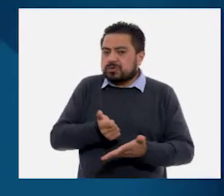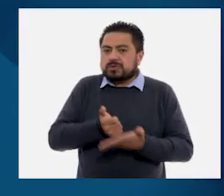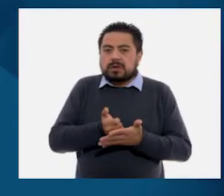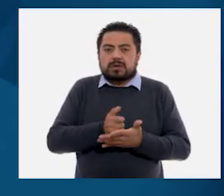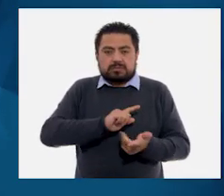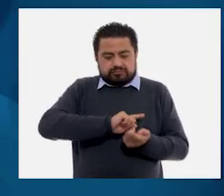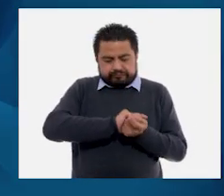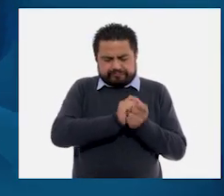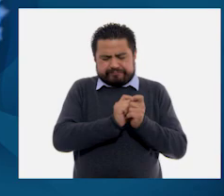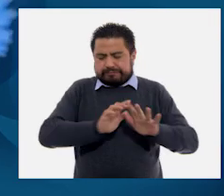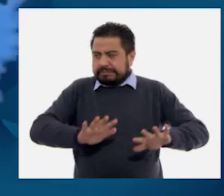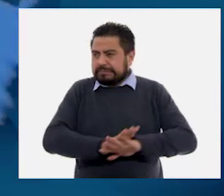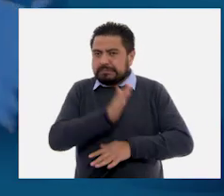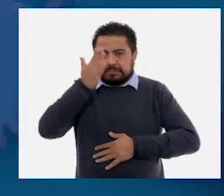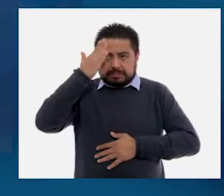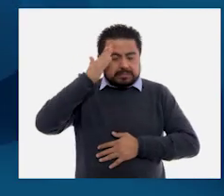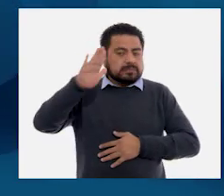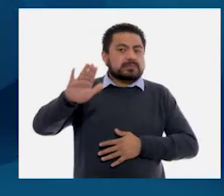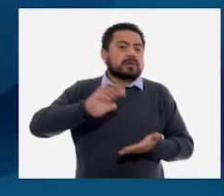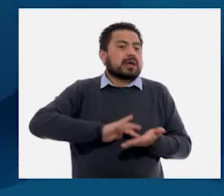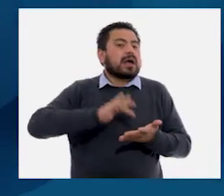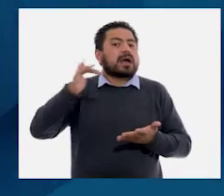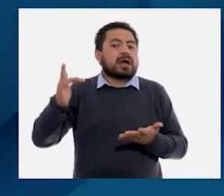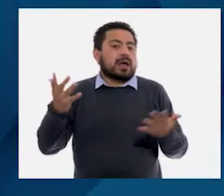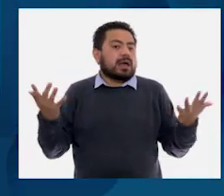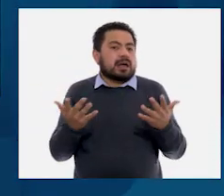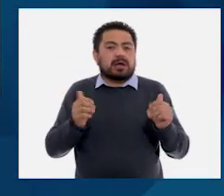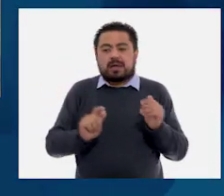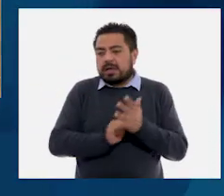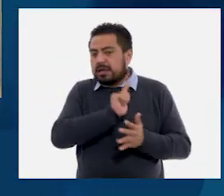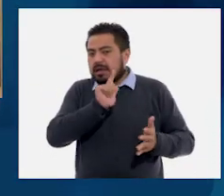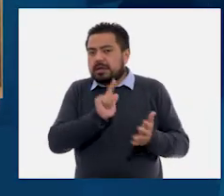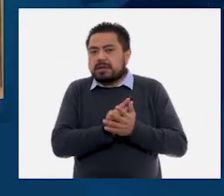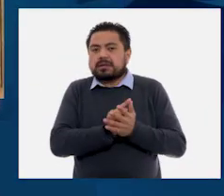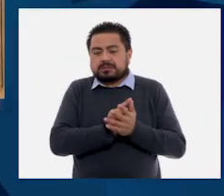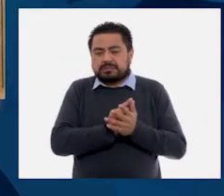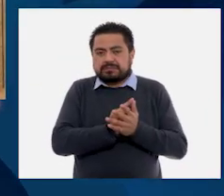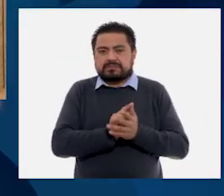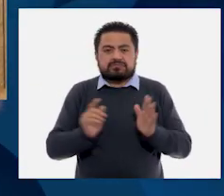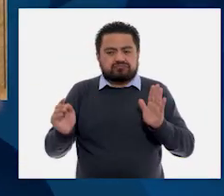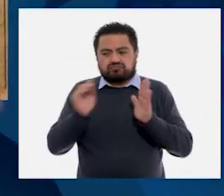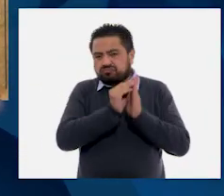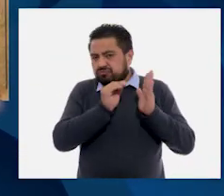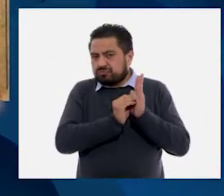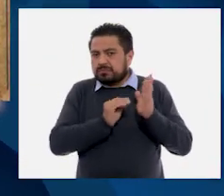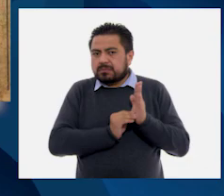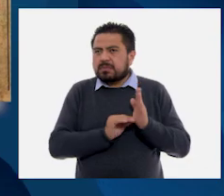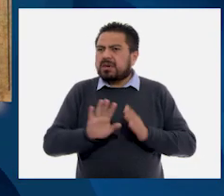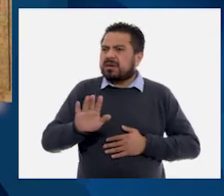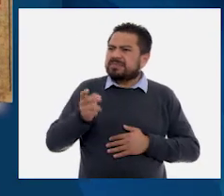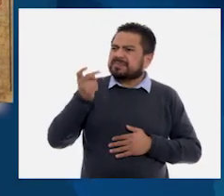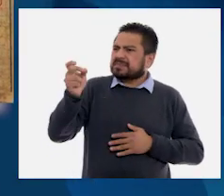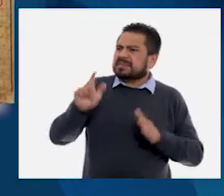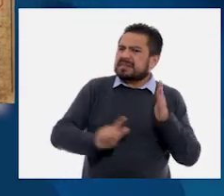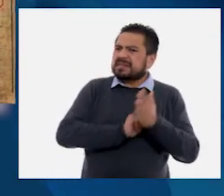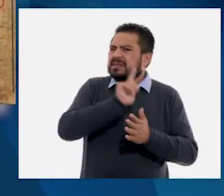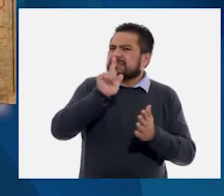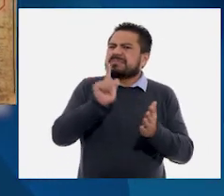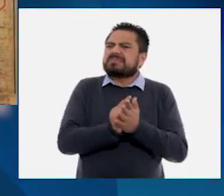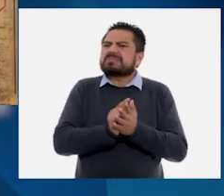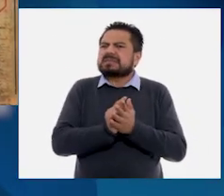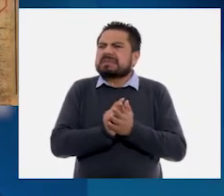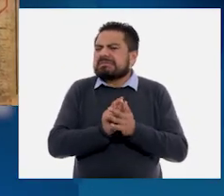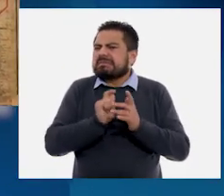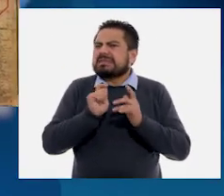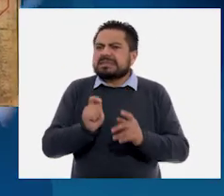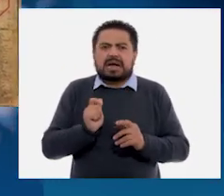también se transformó radicalmente gracias a la aplicación de las leyes de desamortización. Ay, eso de las leyes de